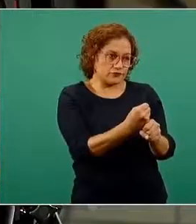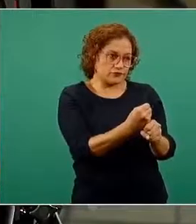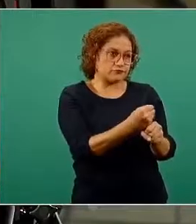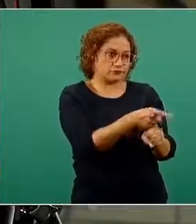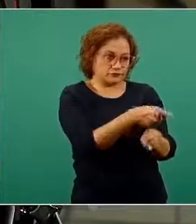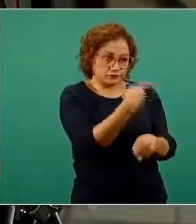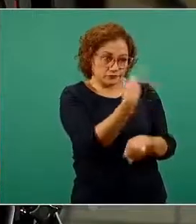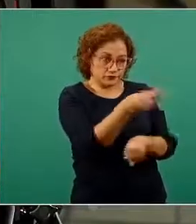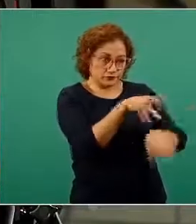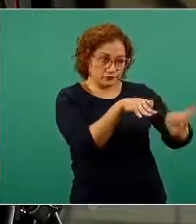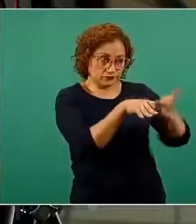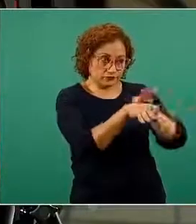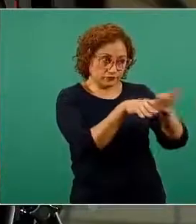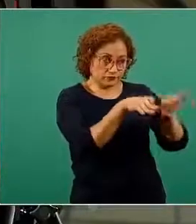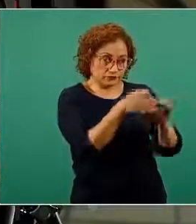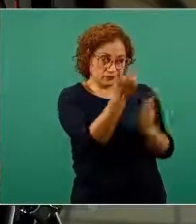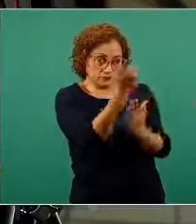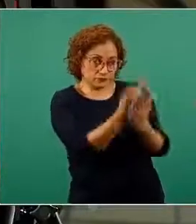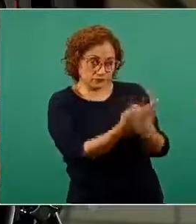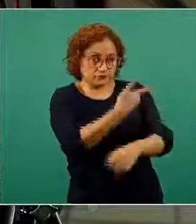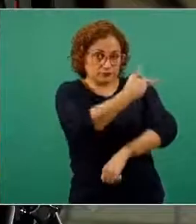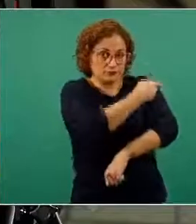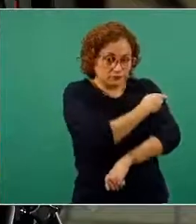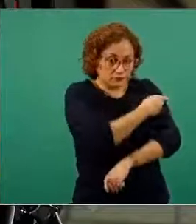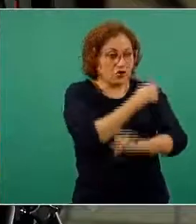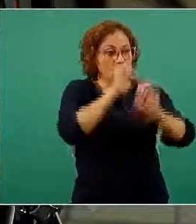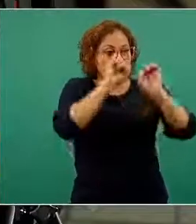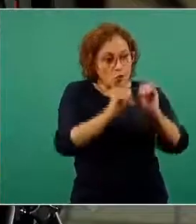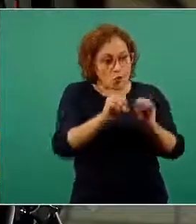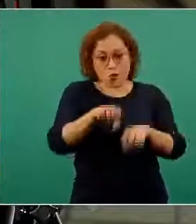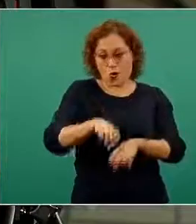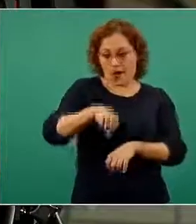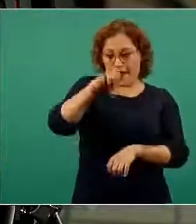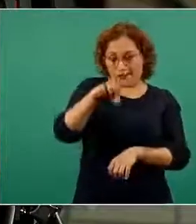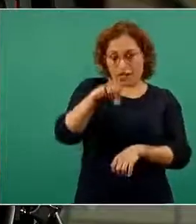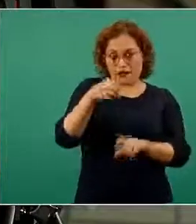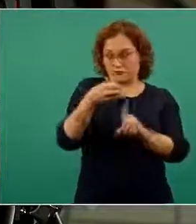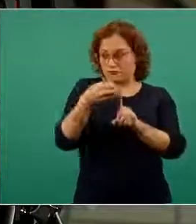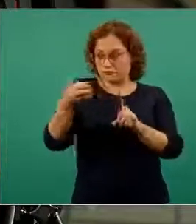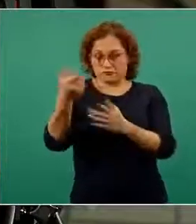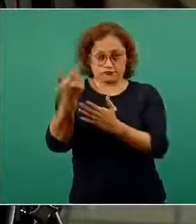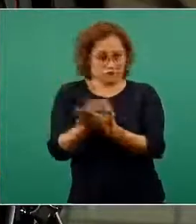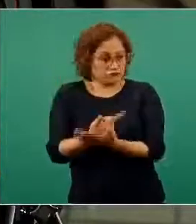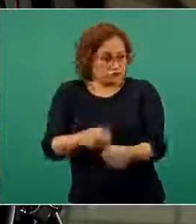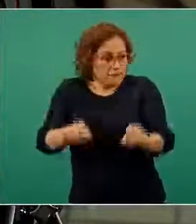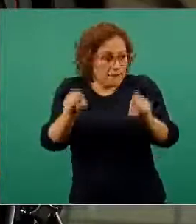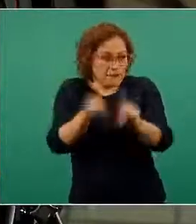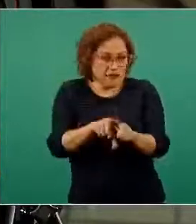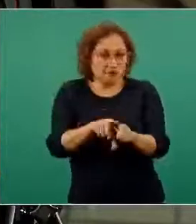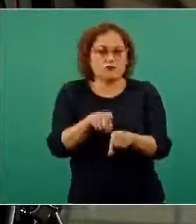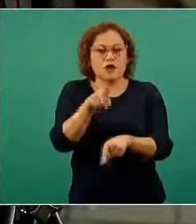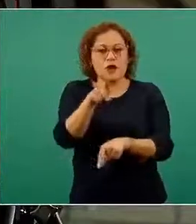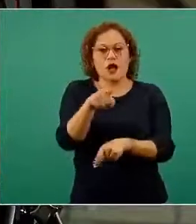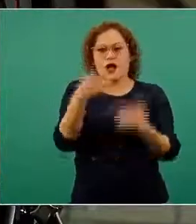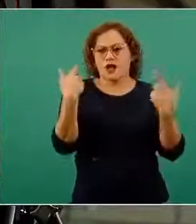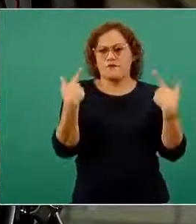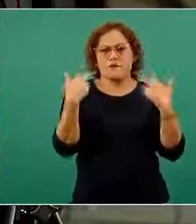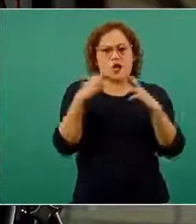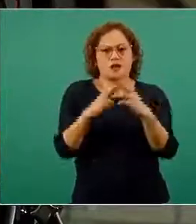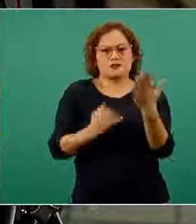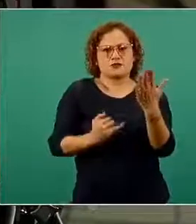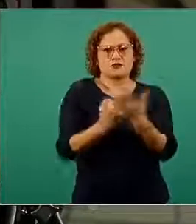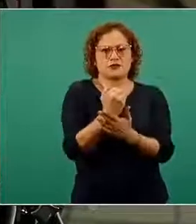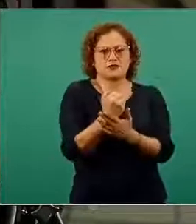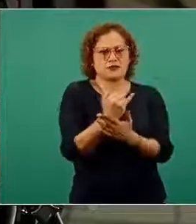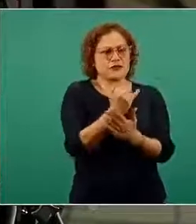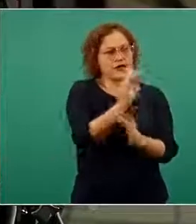ser profesor, y tuviera la opción de decidir, ¿me vacuno en A o en B?